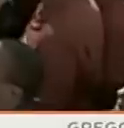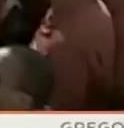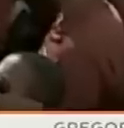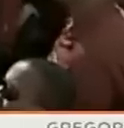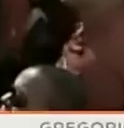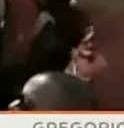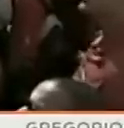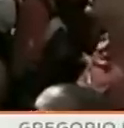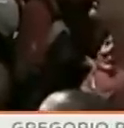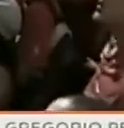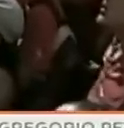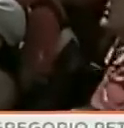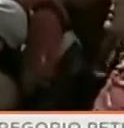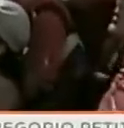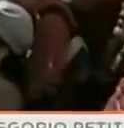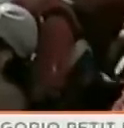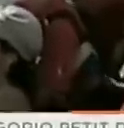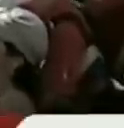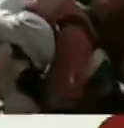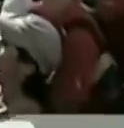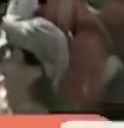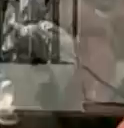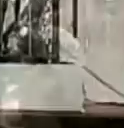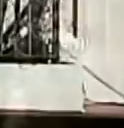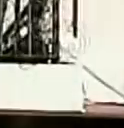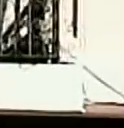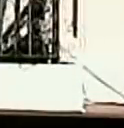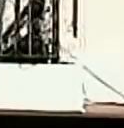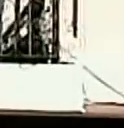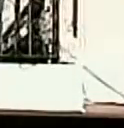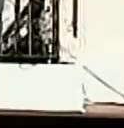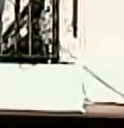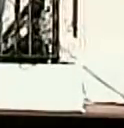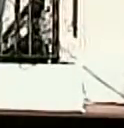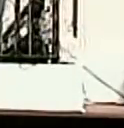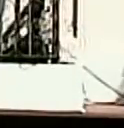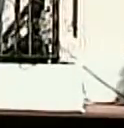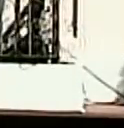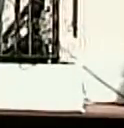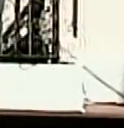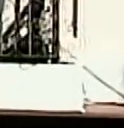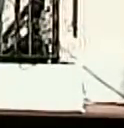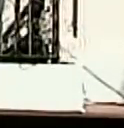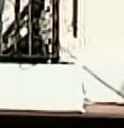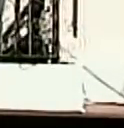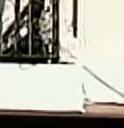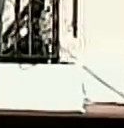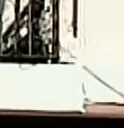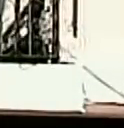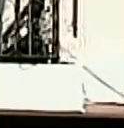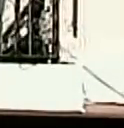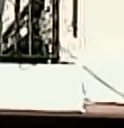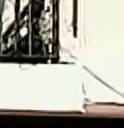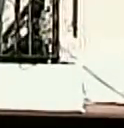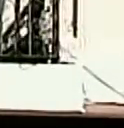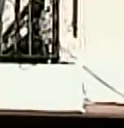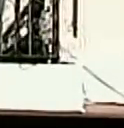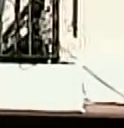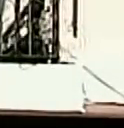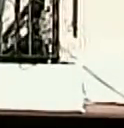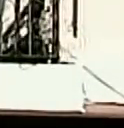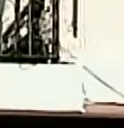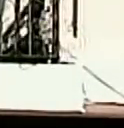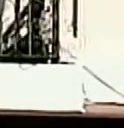23 de enero. Quiero saludar de manera muy especial a todo el pueblo que va llegando en